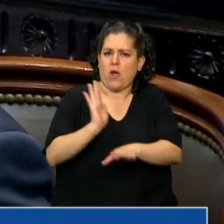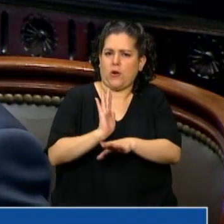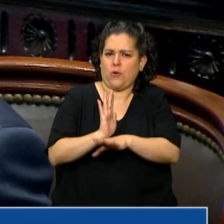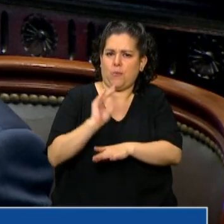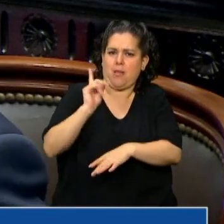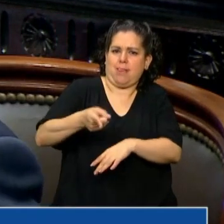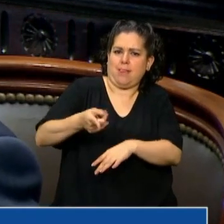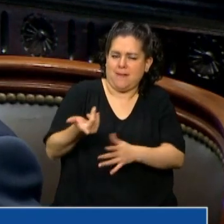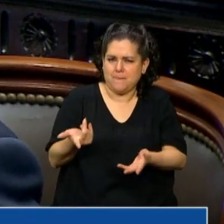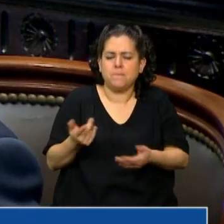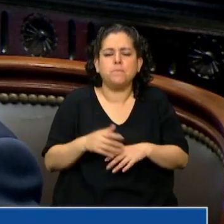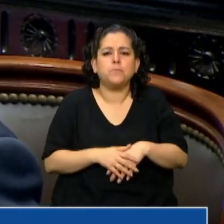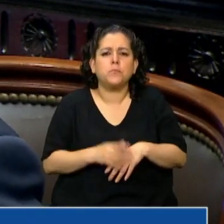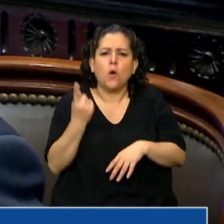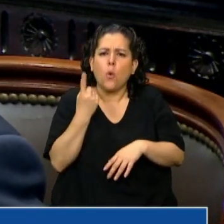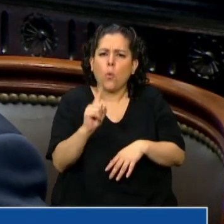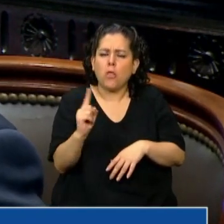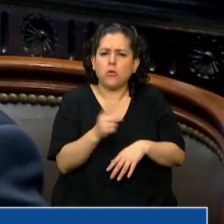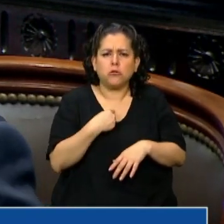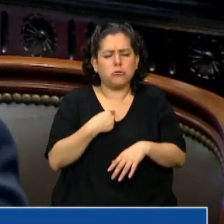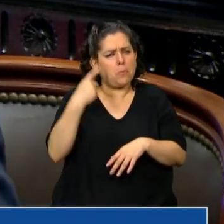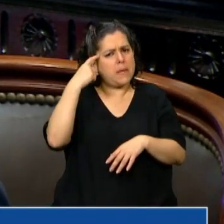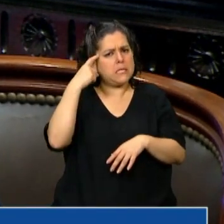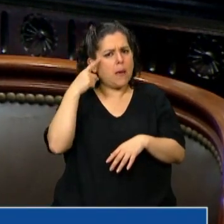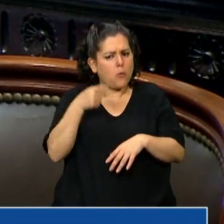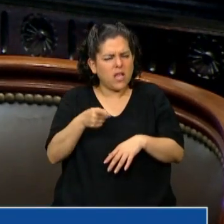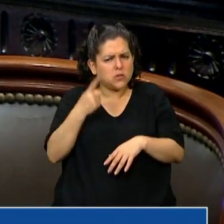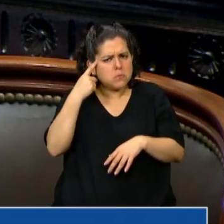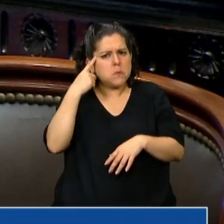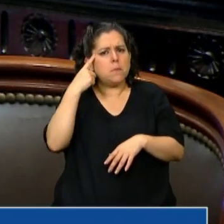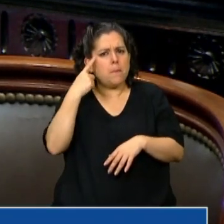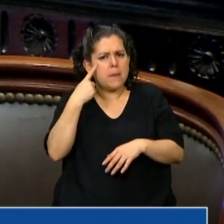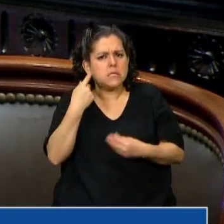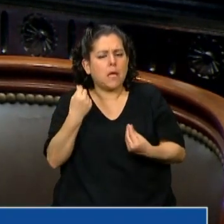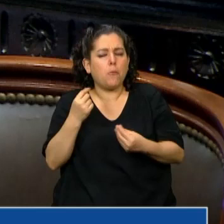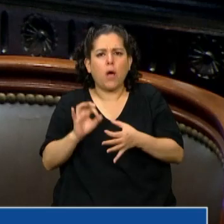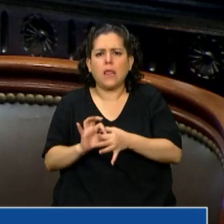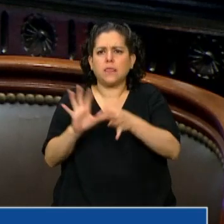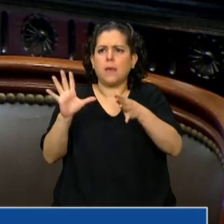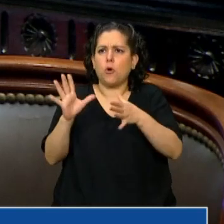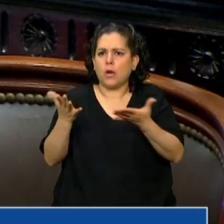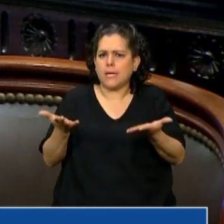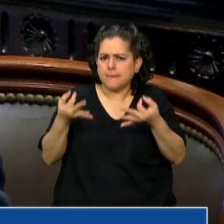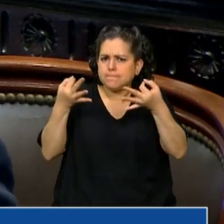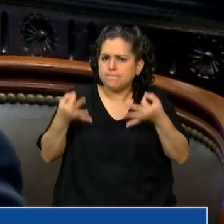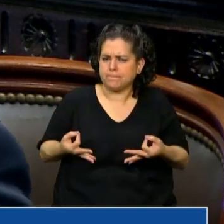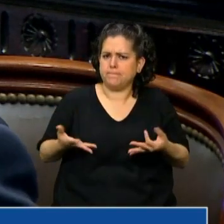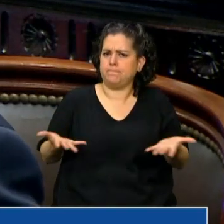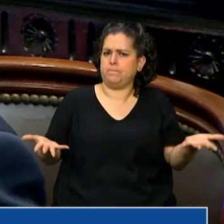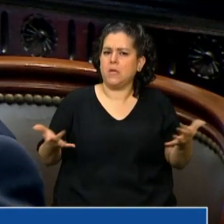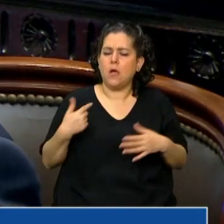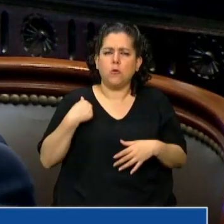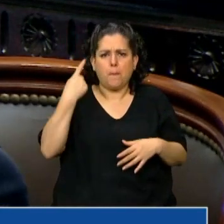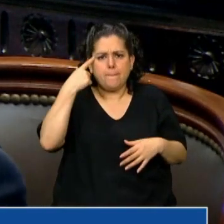Que cuando nosotros le cuestionamos eso es porque genuinamente creemos en la legitimidad democrática. Es decir, consideramos que